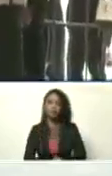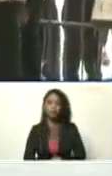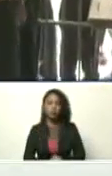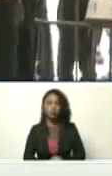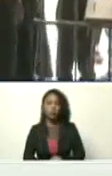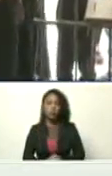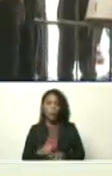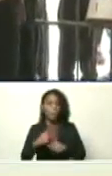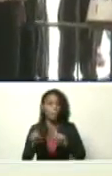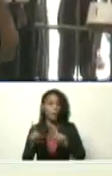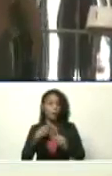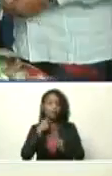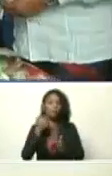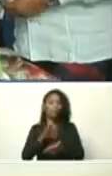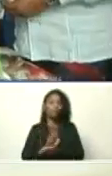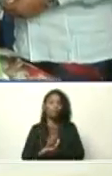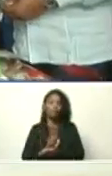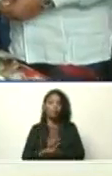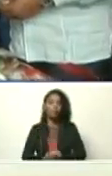pero se fue y